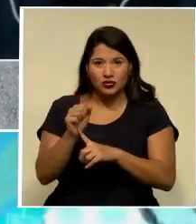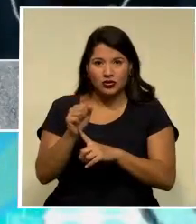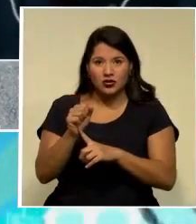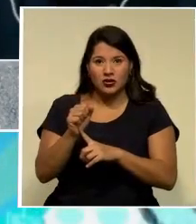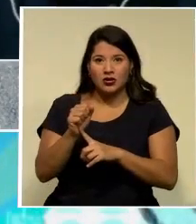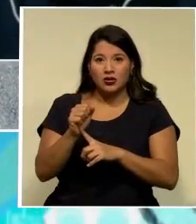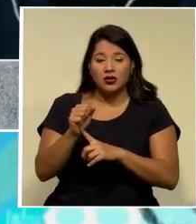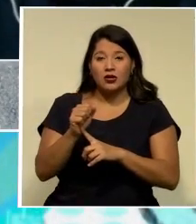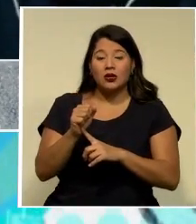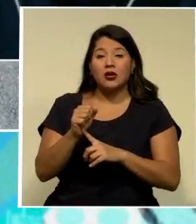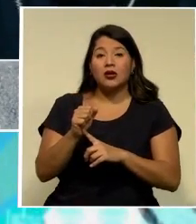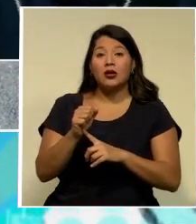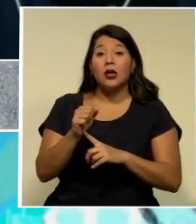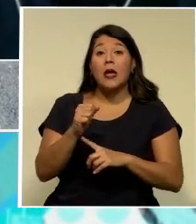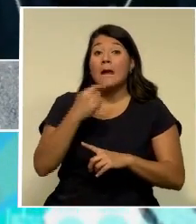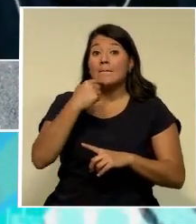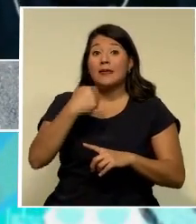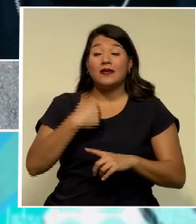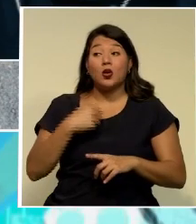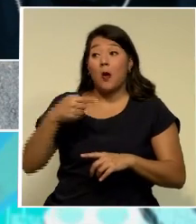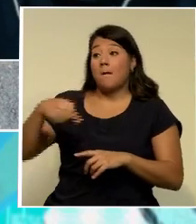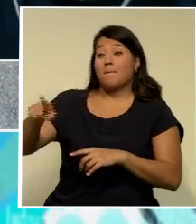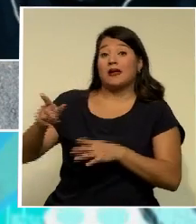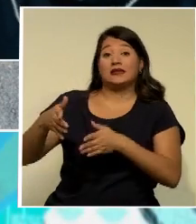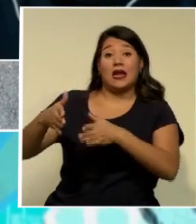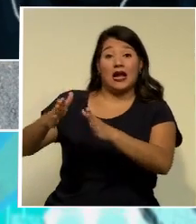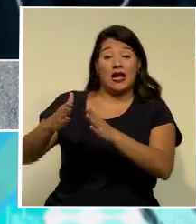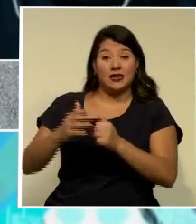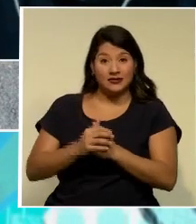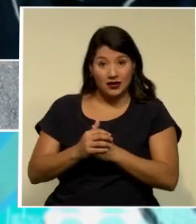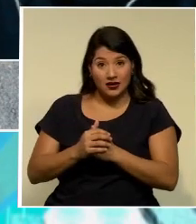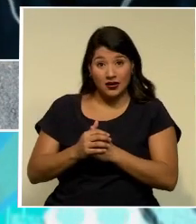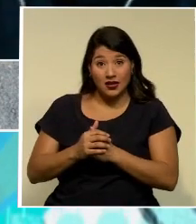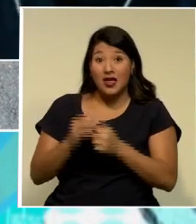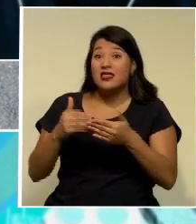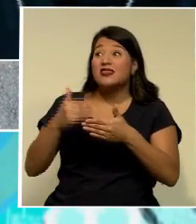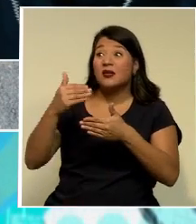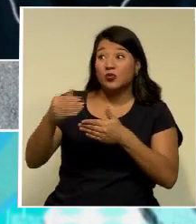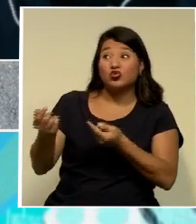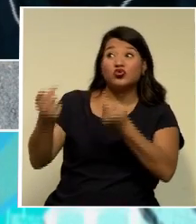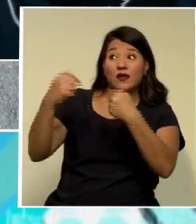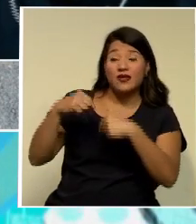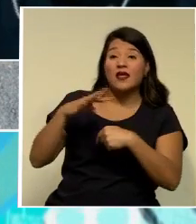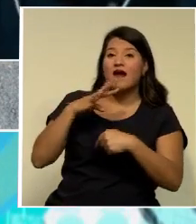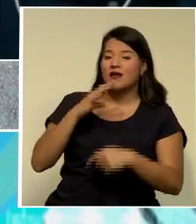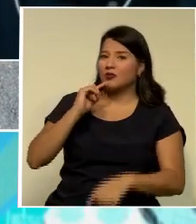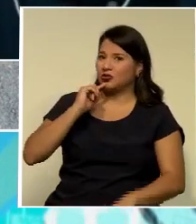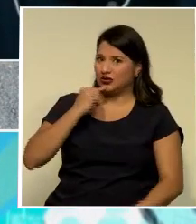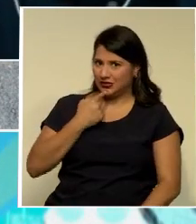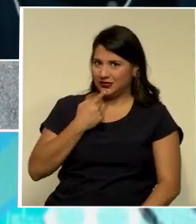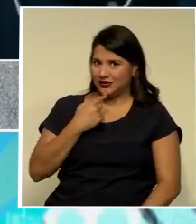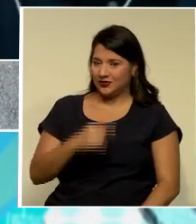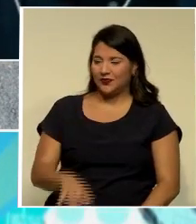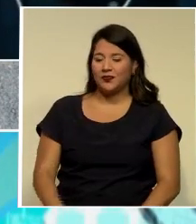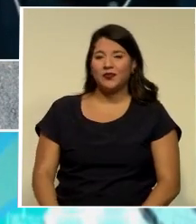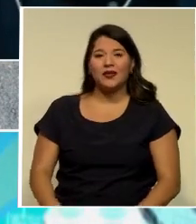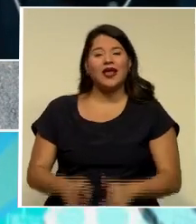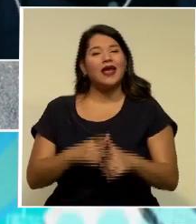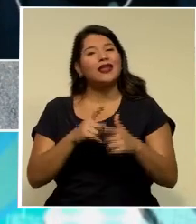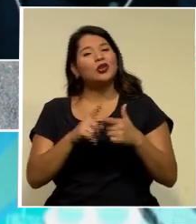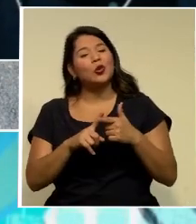aquí revelándote, ándate tú a la calle, y cuando vuelvas vamos a hablar muy seriamente. Bueno, ¿Verdad? ahí